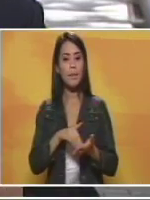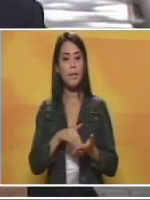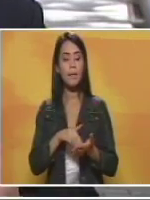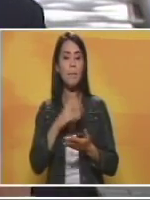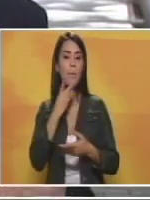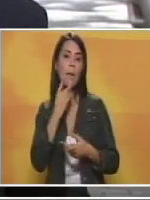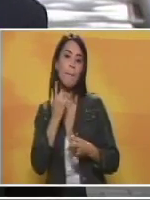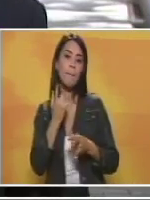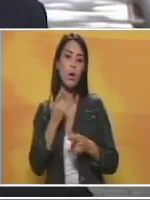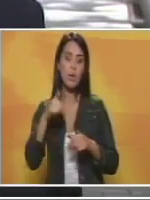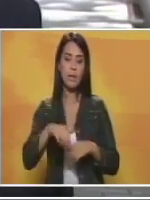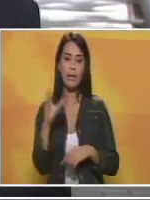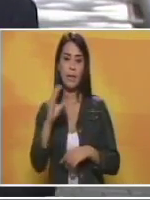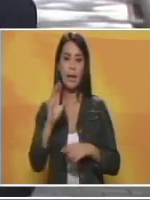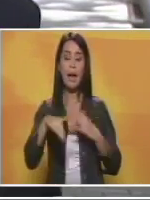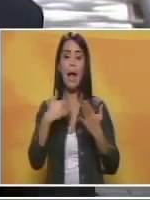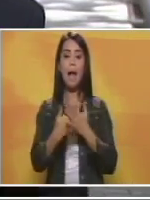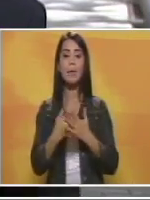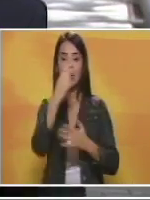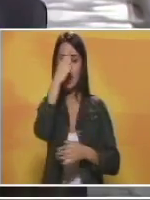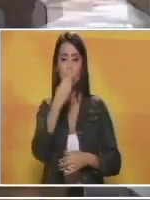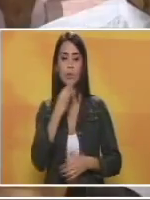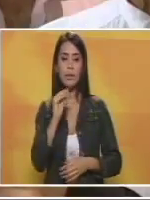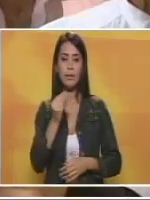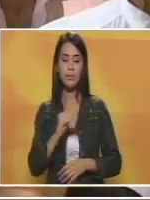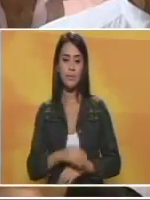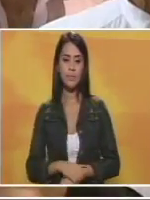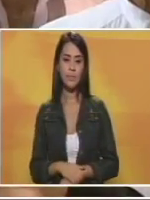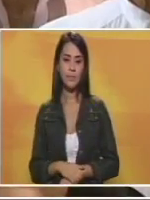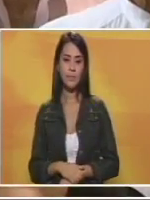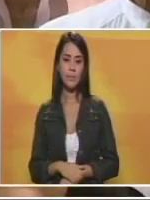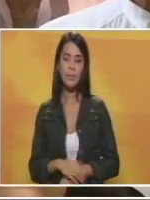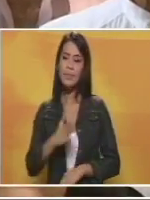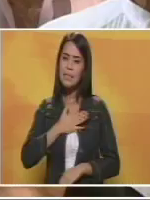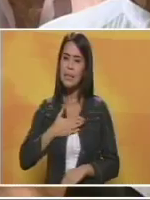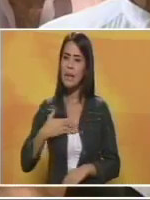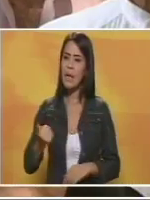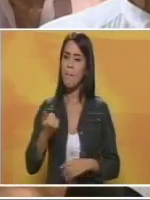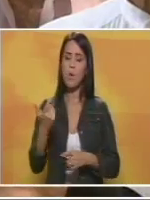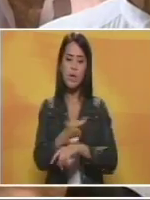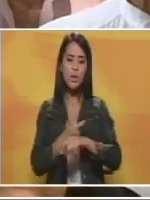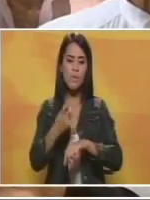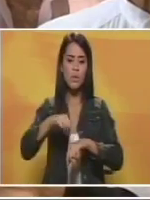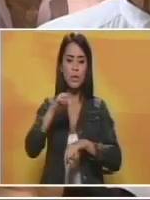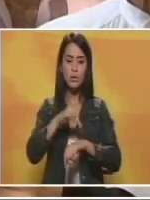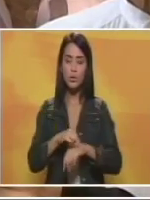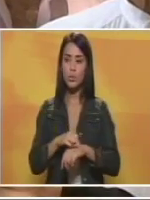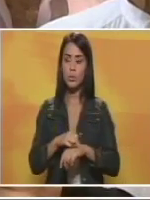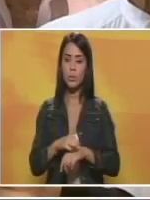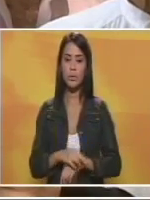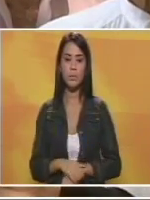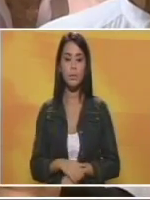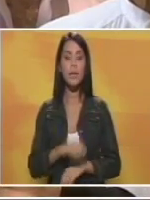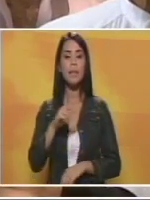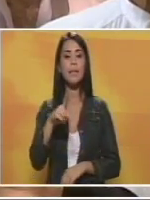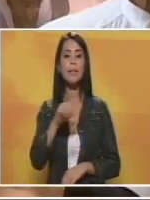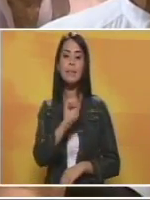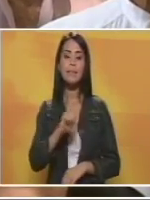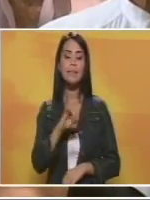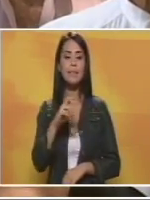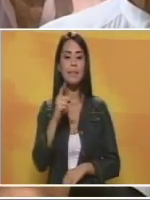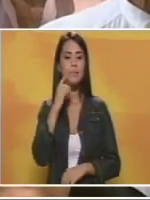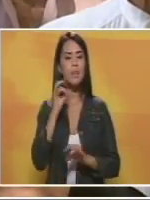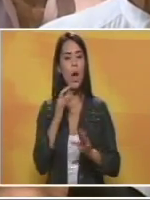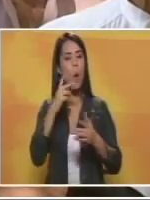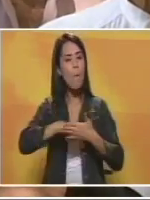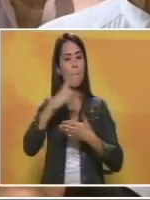quienes quieran viajar de Caracas a Los Teques o viceversa. Lo que nosotros queremos es que el gobierno nacional, a través de SICSA, tenga un